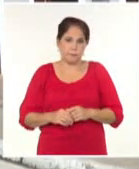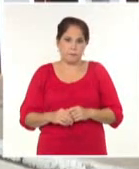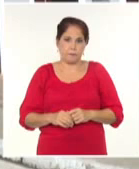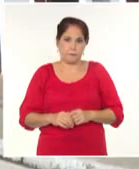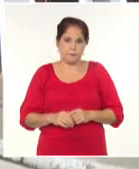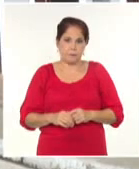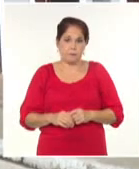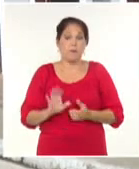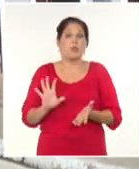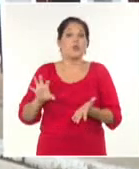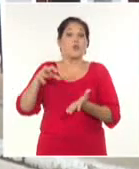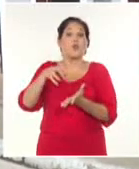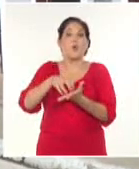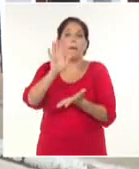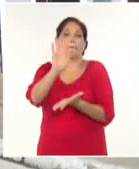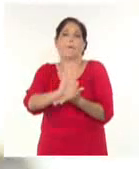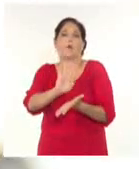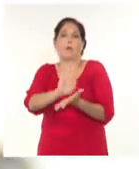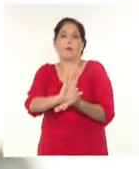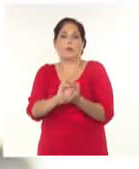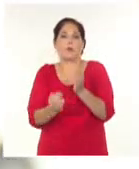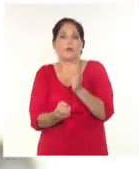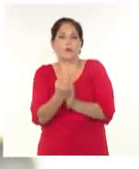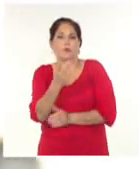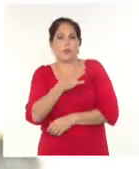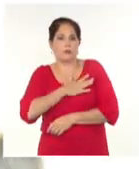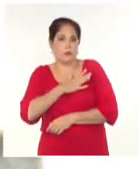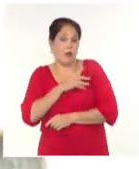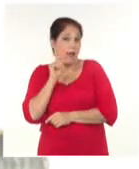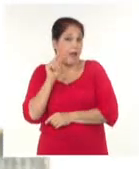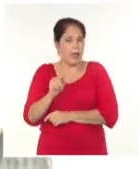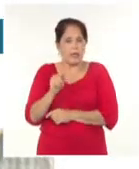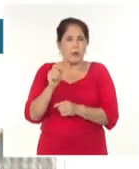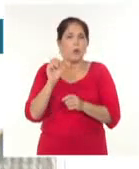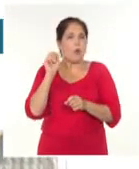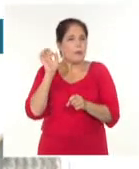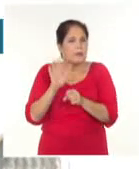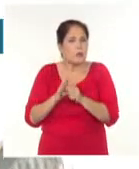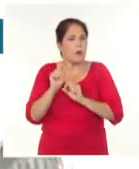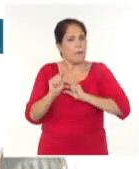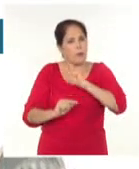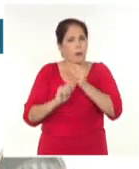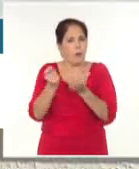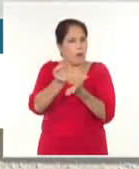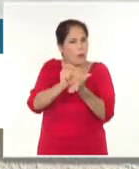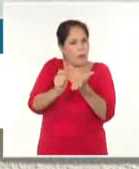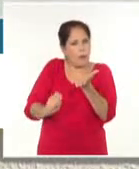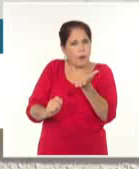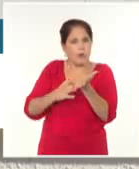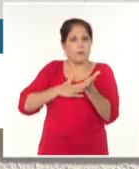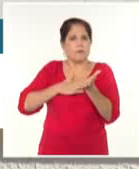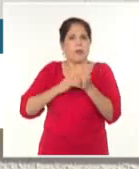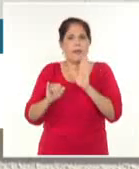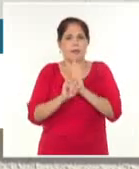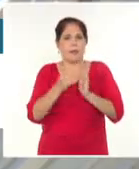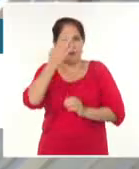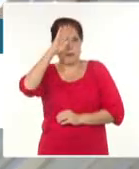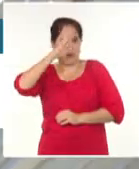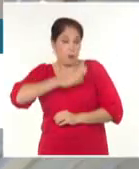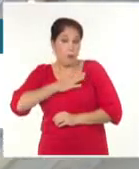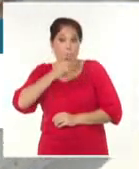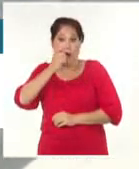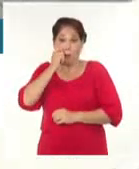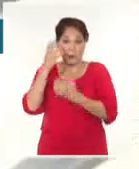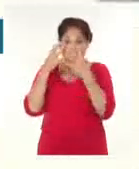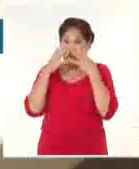La ciudad monumento es tierra fundacional. Aquí se gestaron procesos trascendentales para la nación y al amparo de hombres ilustres